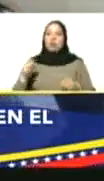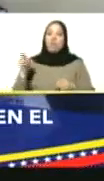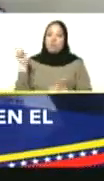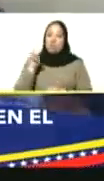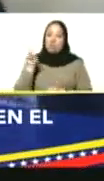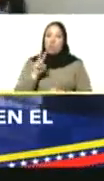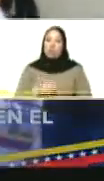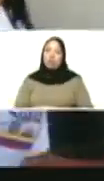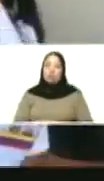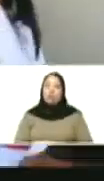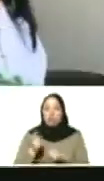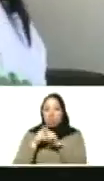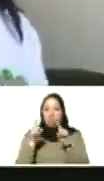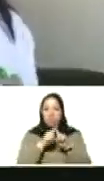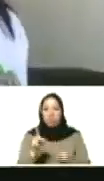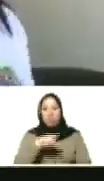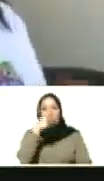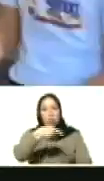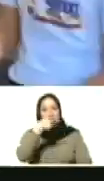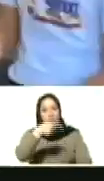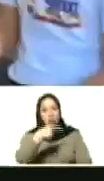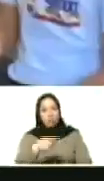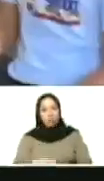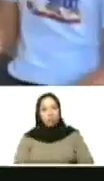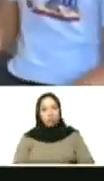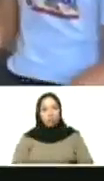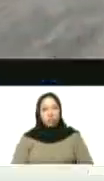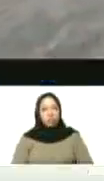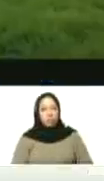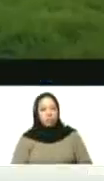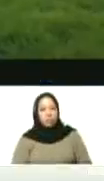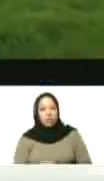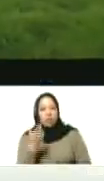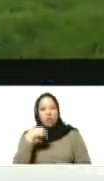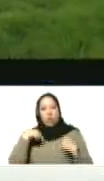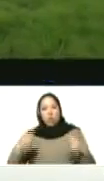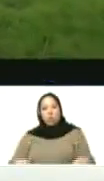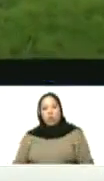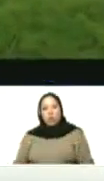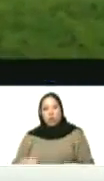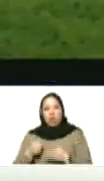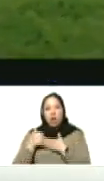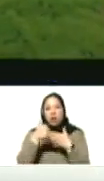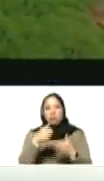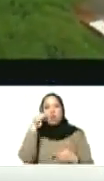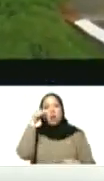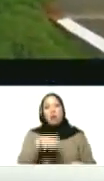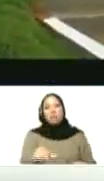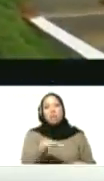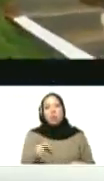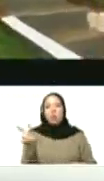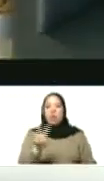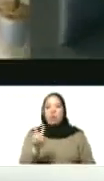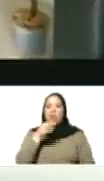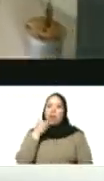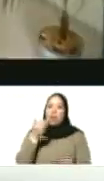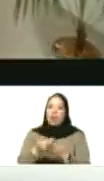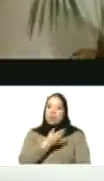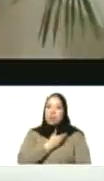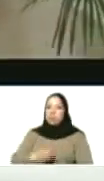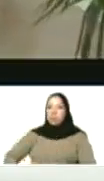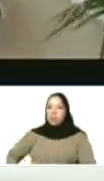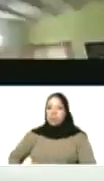venezolanos sin distinción política, siempre esa mano humanista de ayudar al pueblo venezolano. Gracias,